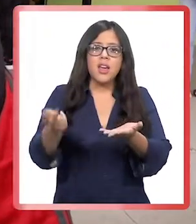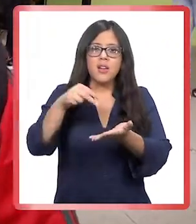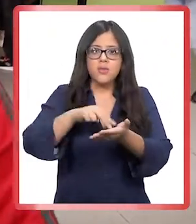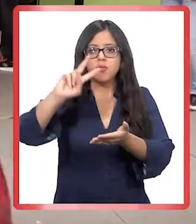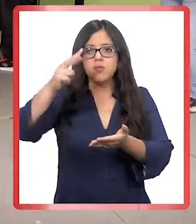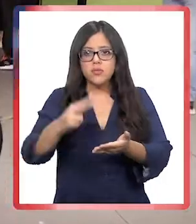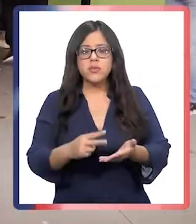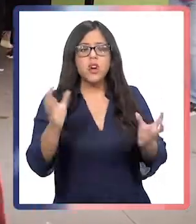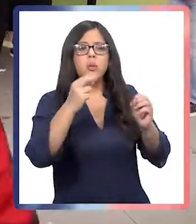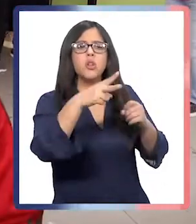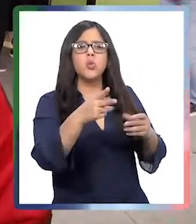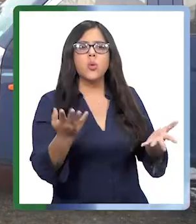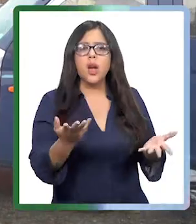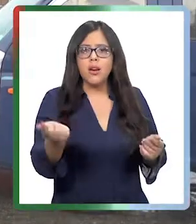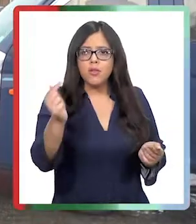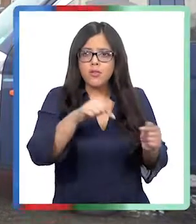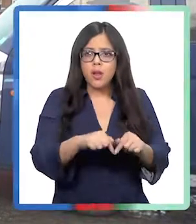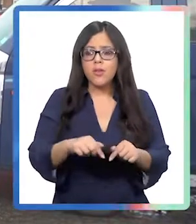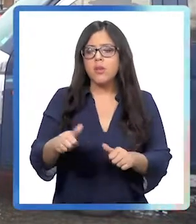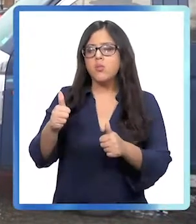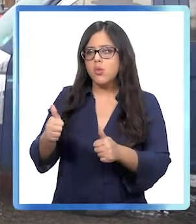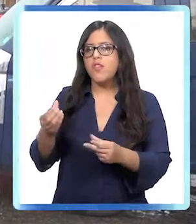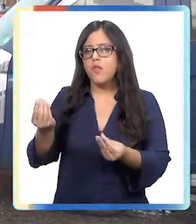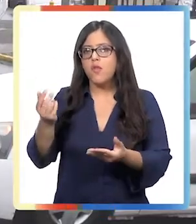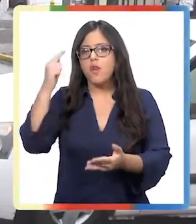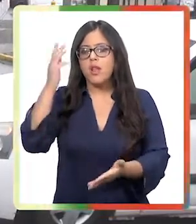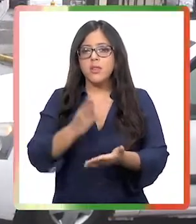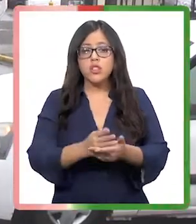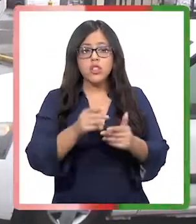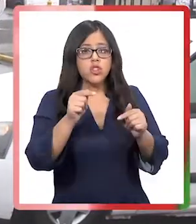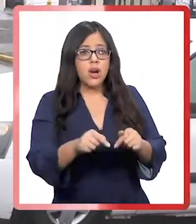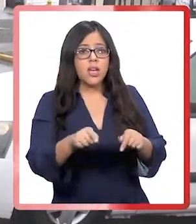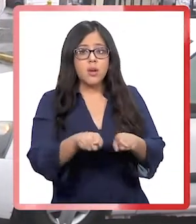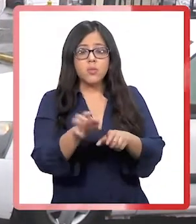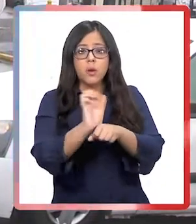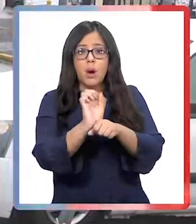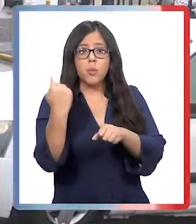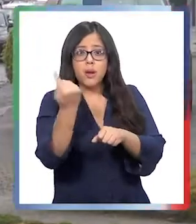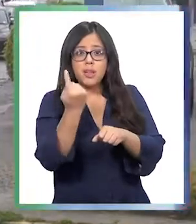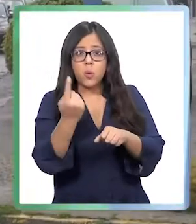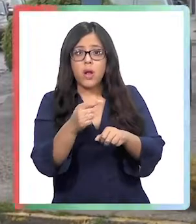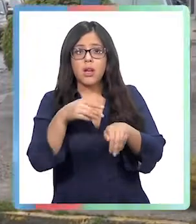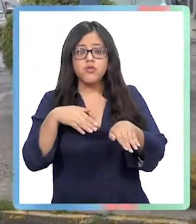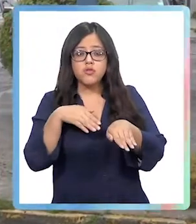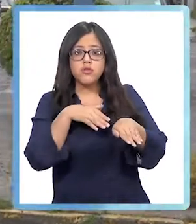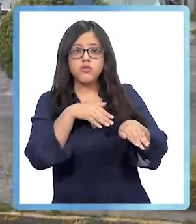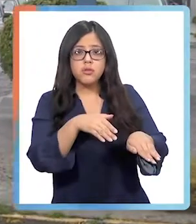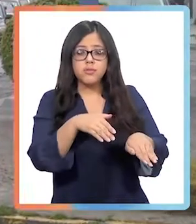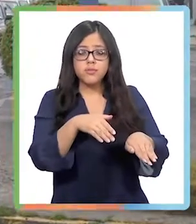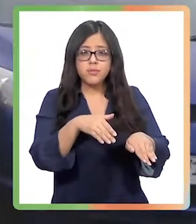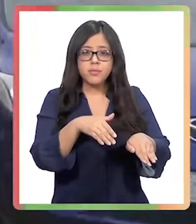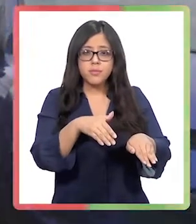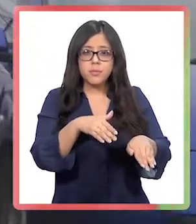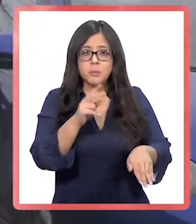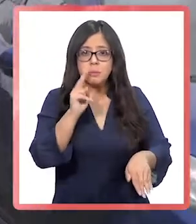muy bien una buena decisión hubo bastante circulación de vehículos particulares que se notaron muy